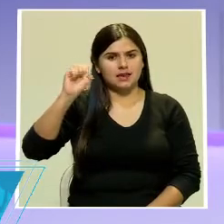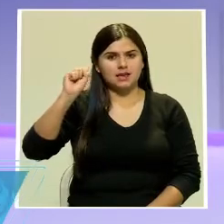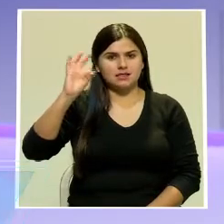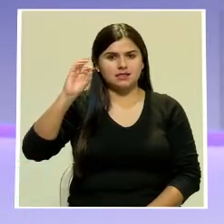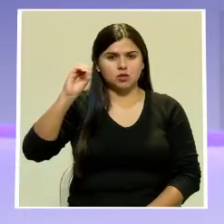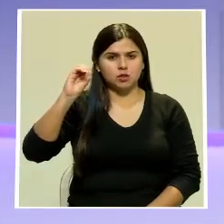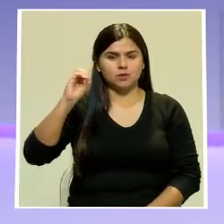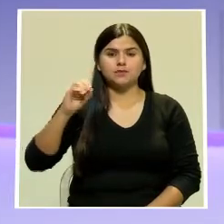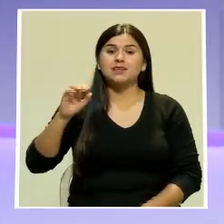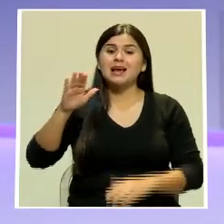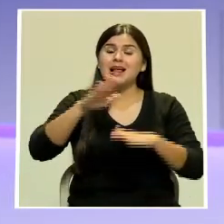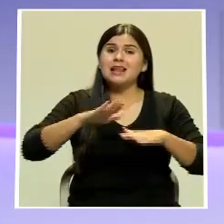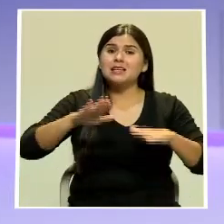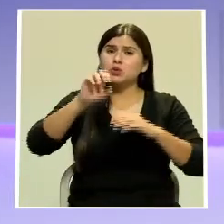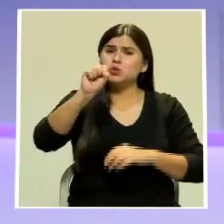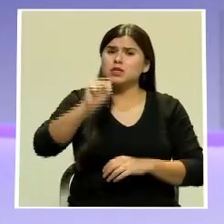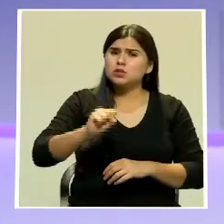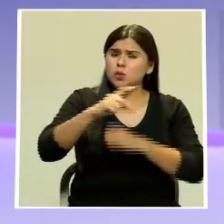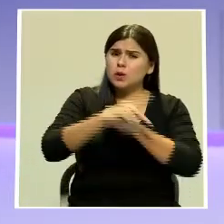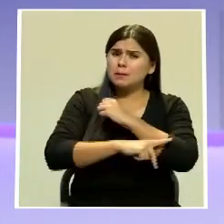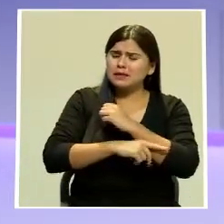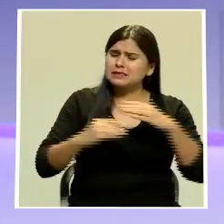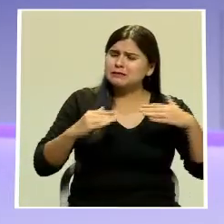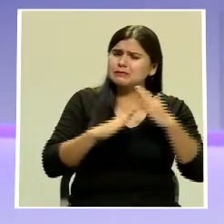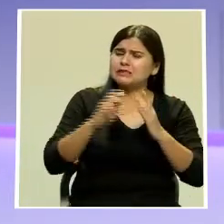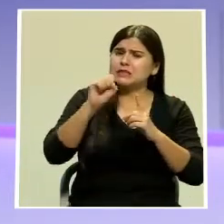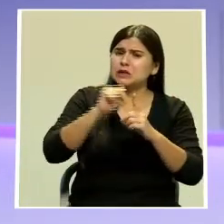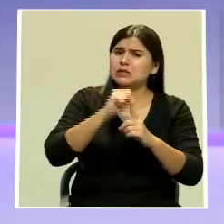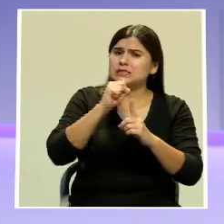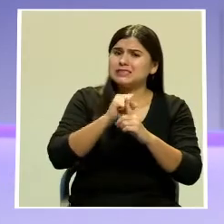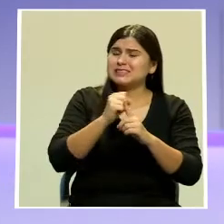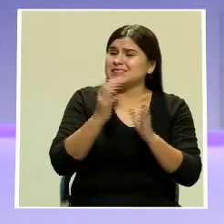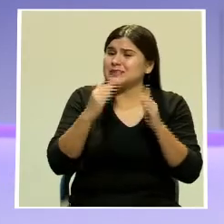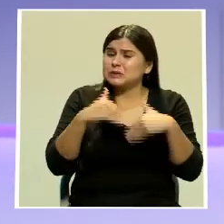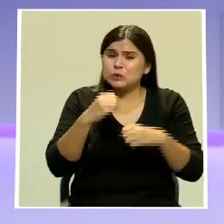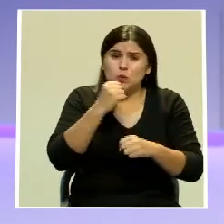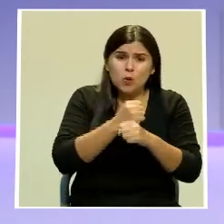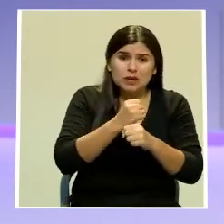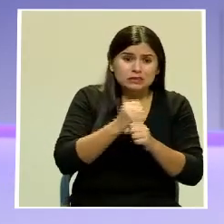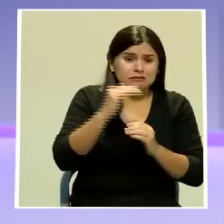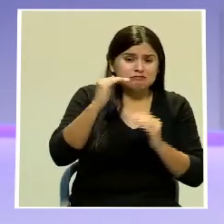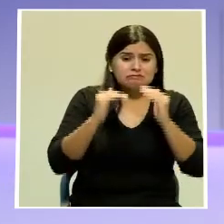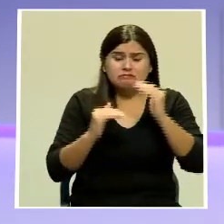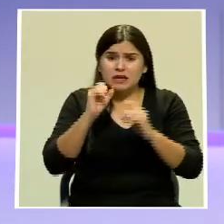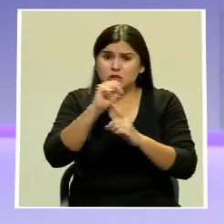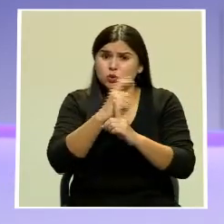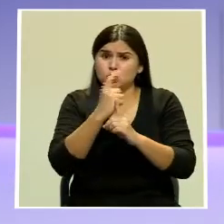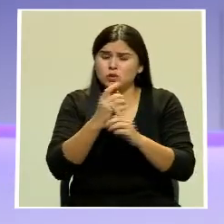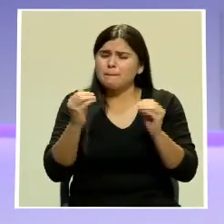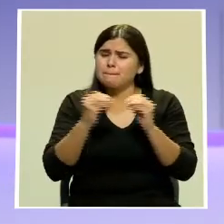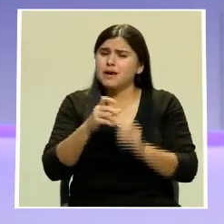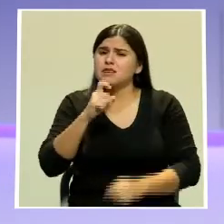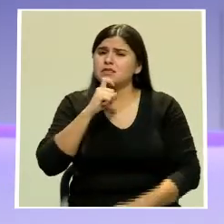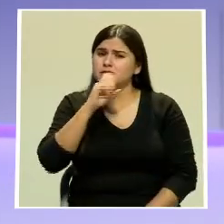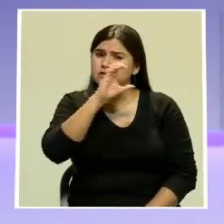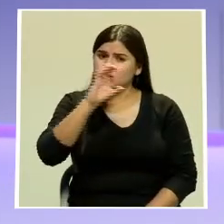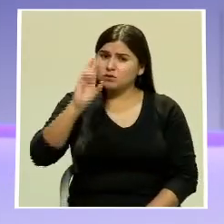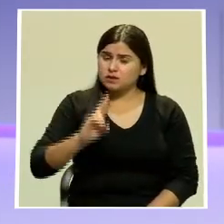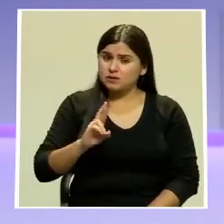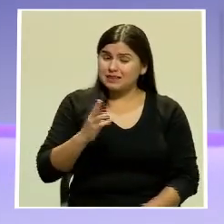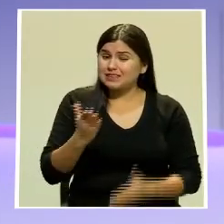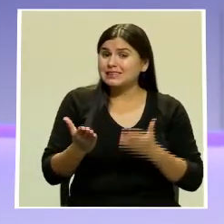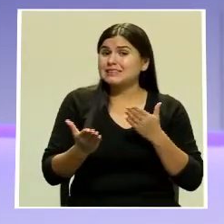del país enfrenta una de las situaciones de desempleo y desigualdad social más duras de Costa Rica.